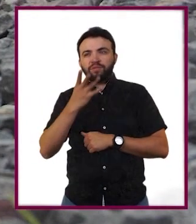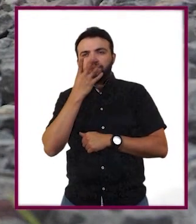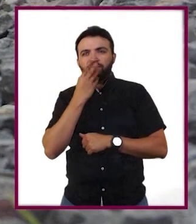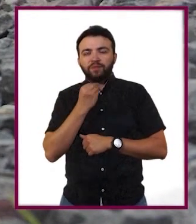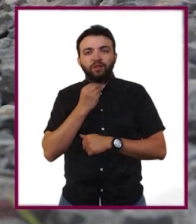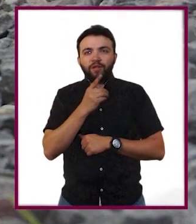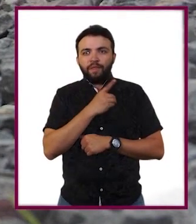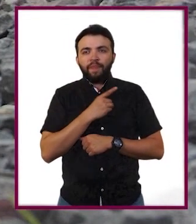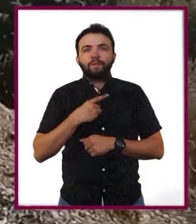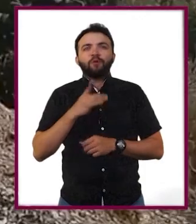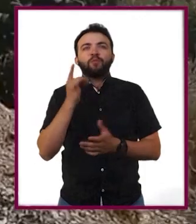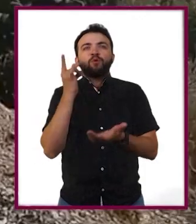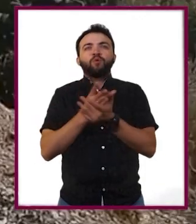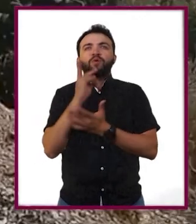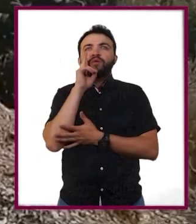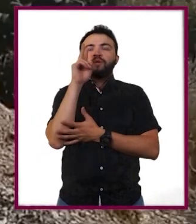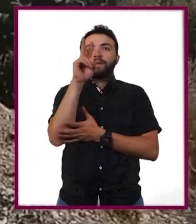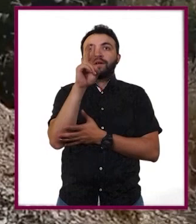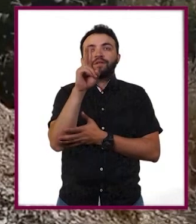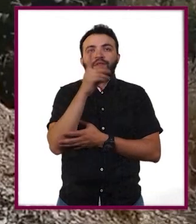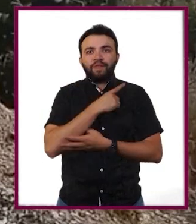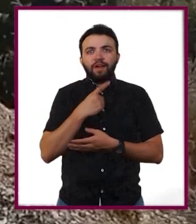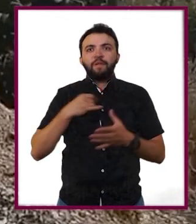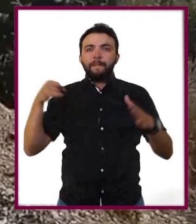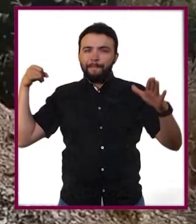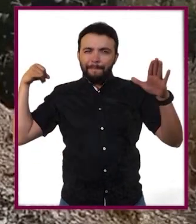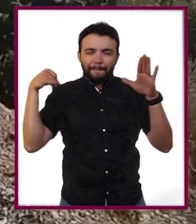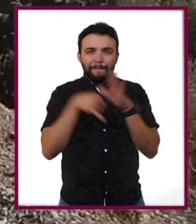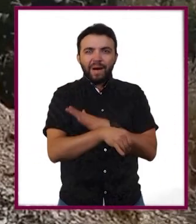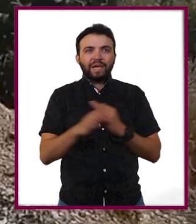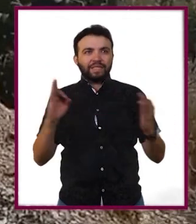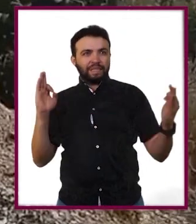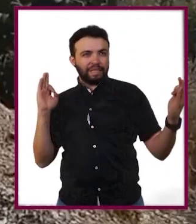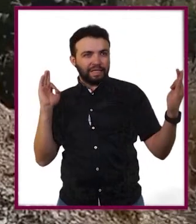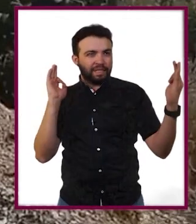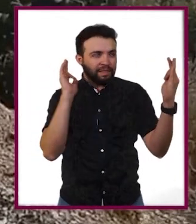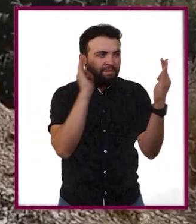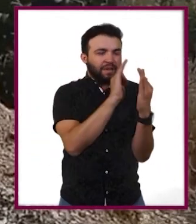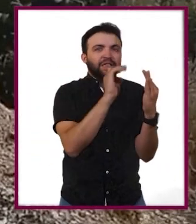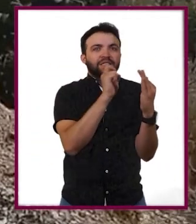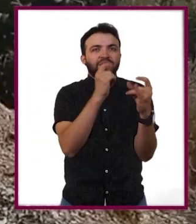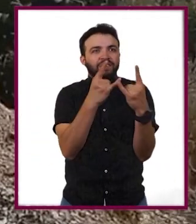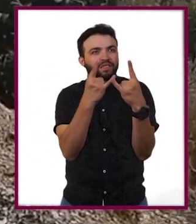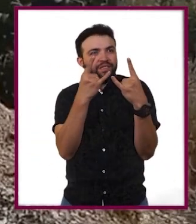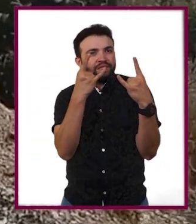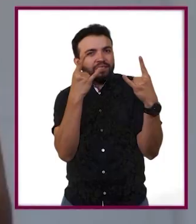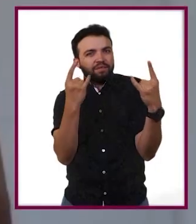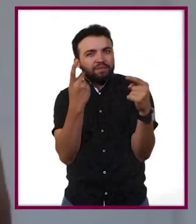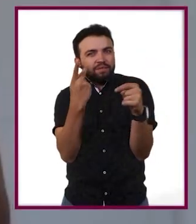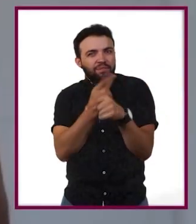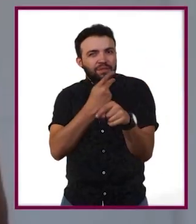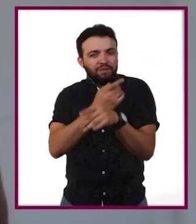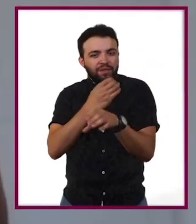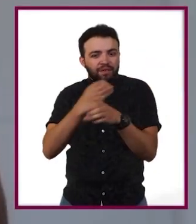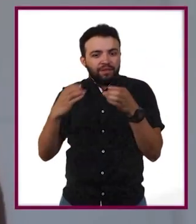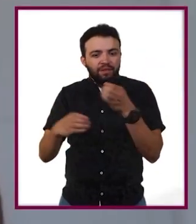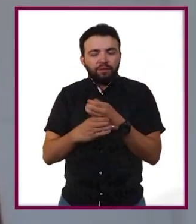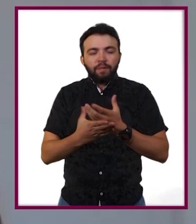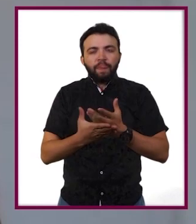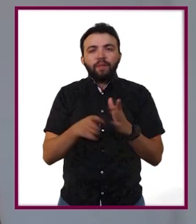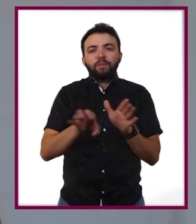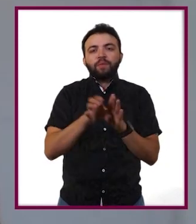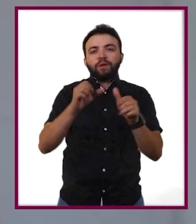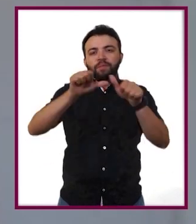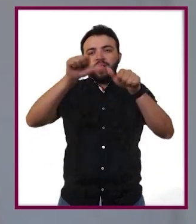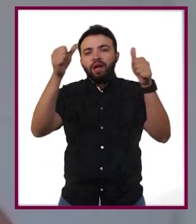más allá de la parte descriptiva. Y eso es lo bonito, ¿no? Cuando nos acercamos a una obra de arte. Da igual que sea